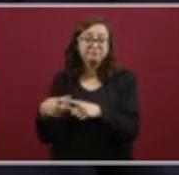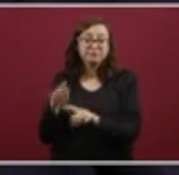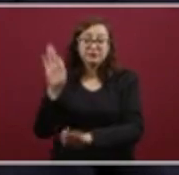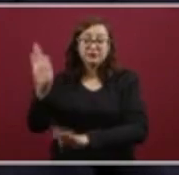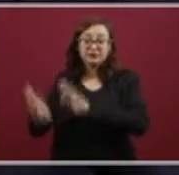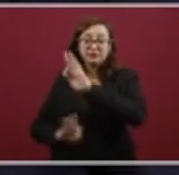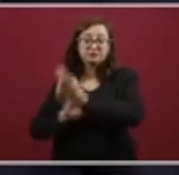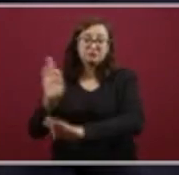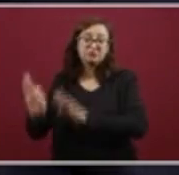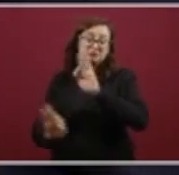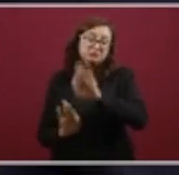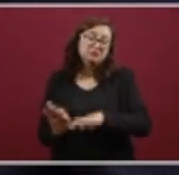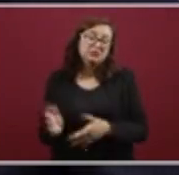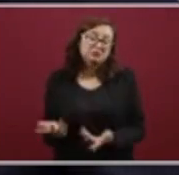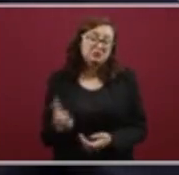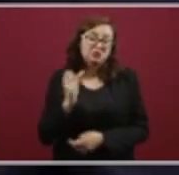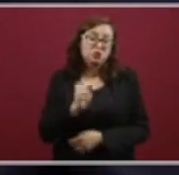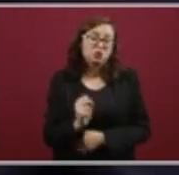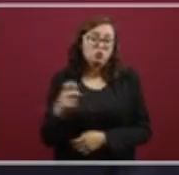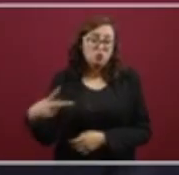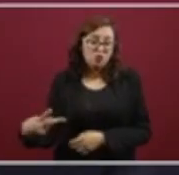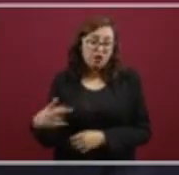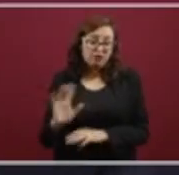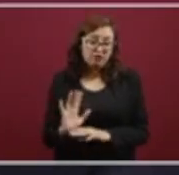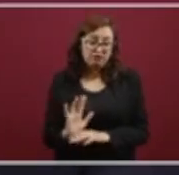por el llamado Seguro Popular.